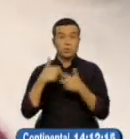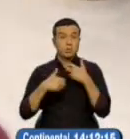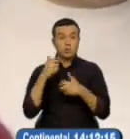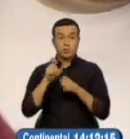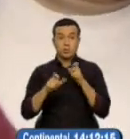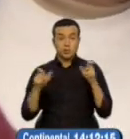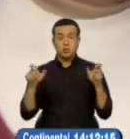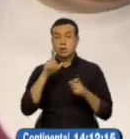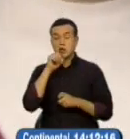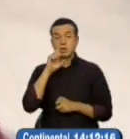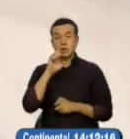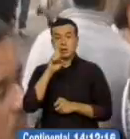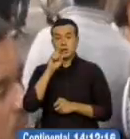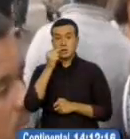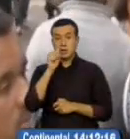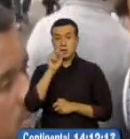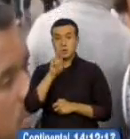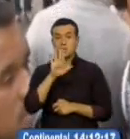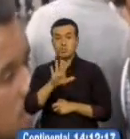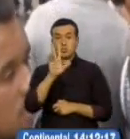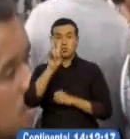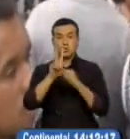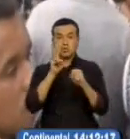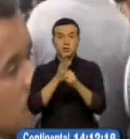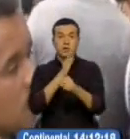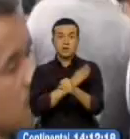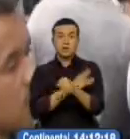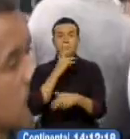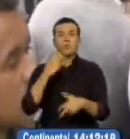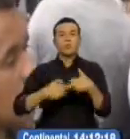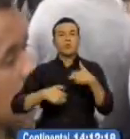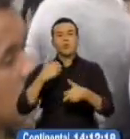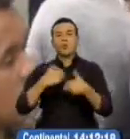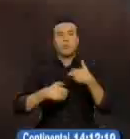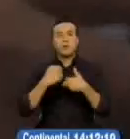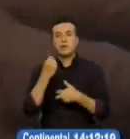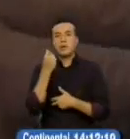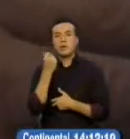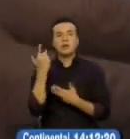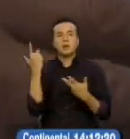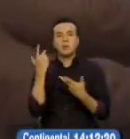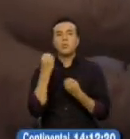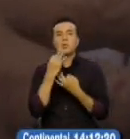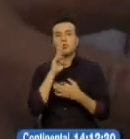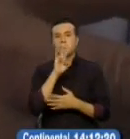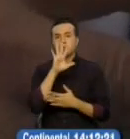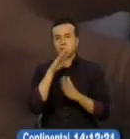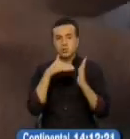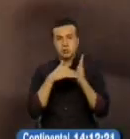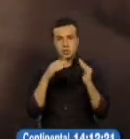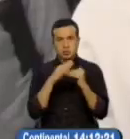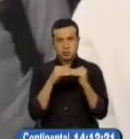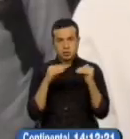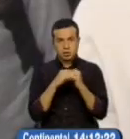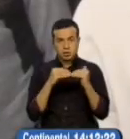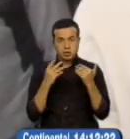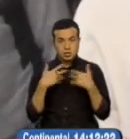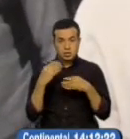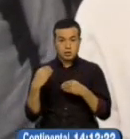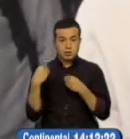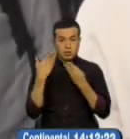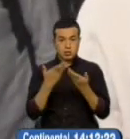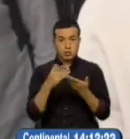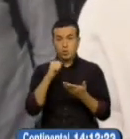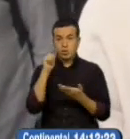perjudicados es Edgar Garcés, quien hace 2 años tuvo un problema con una póliza que ascendería a $25.000 y que entregaron